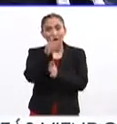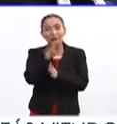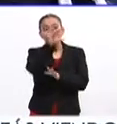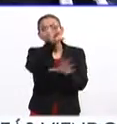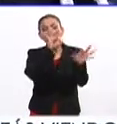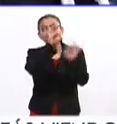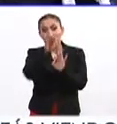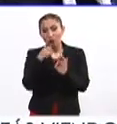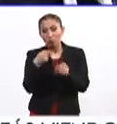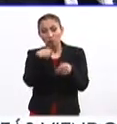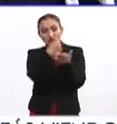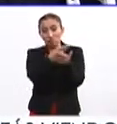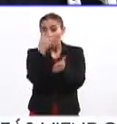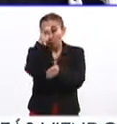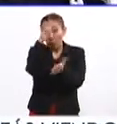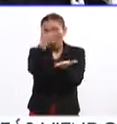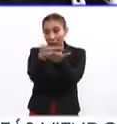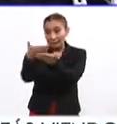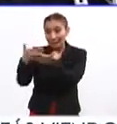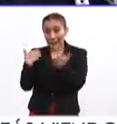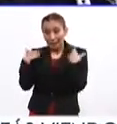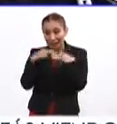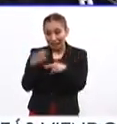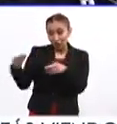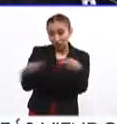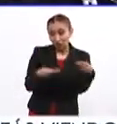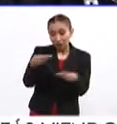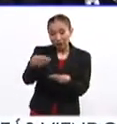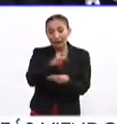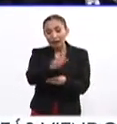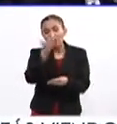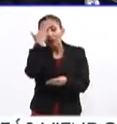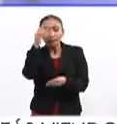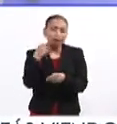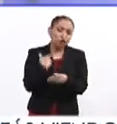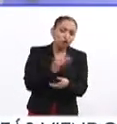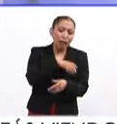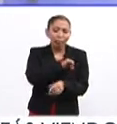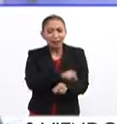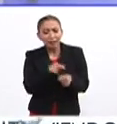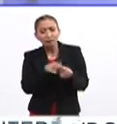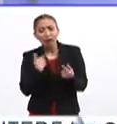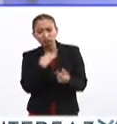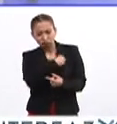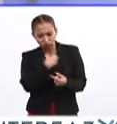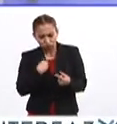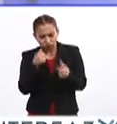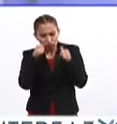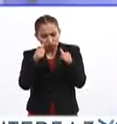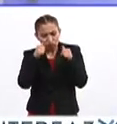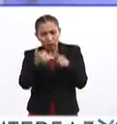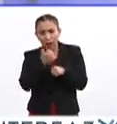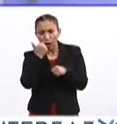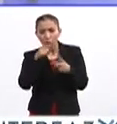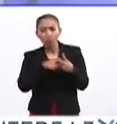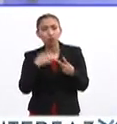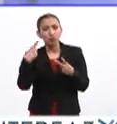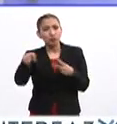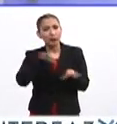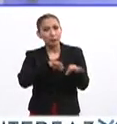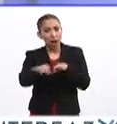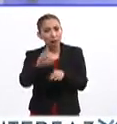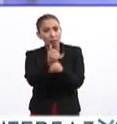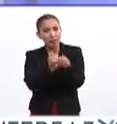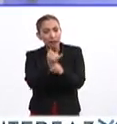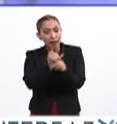por nominación los docentes y en ella, bueno, reconocen la pasión, el compromiso que tienen con sus estudiantes, su trabajo